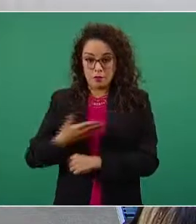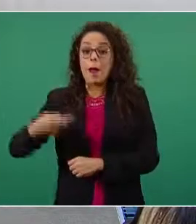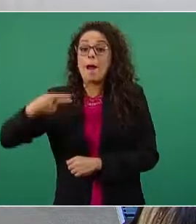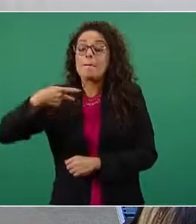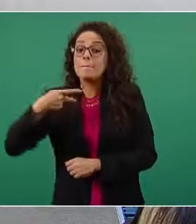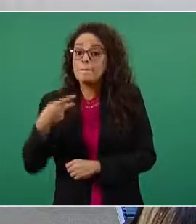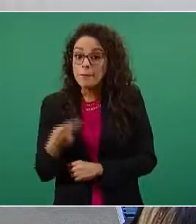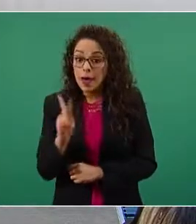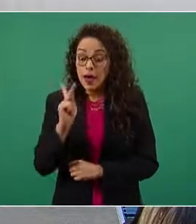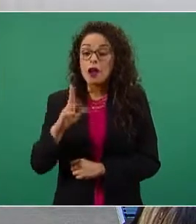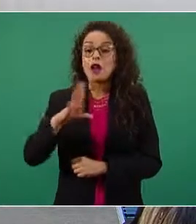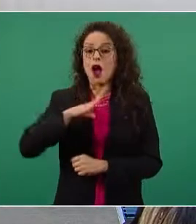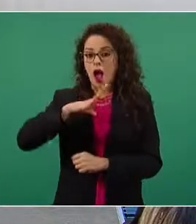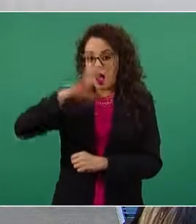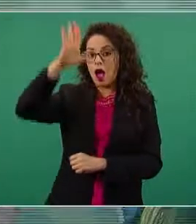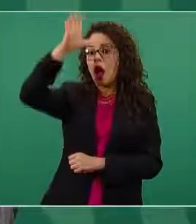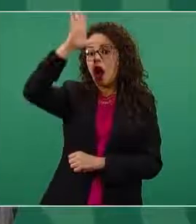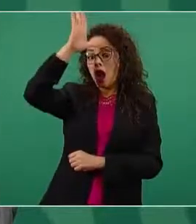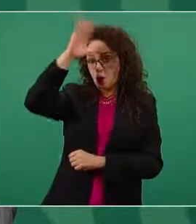acuerdo